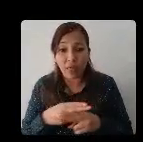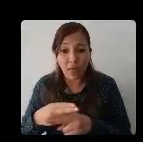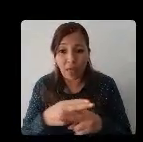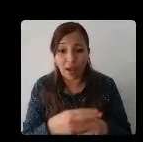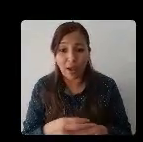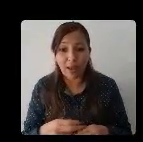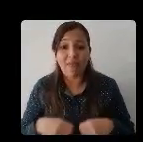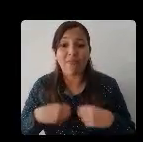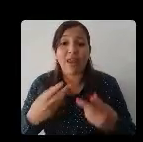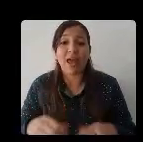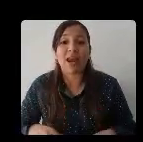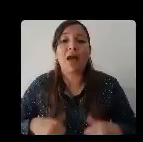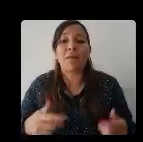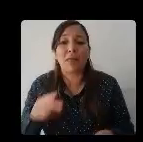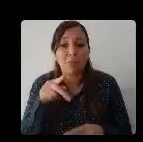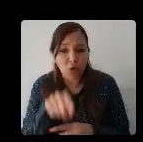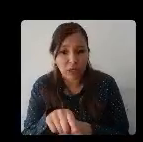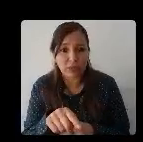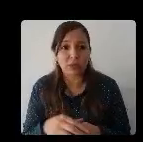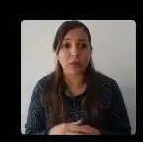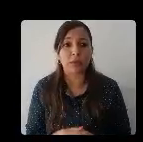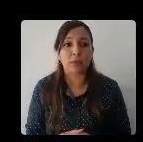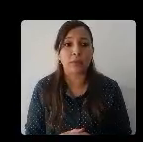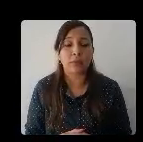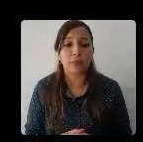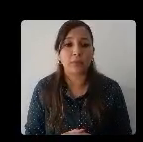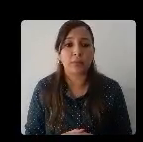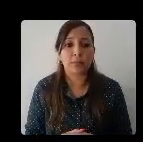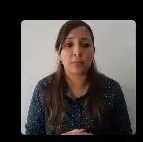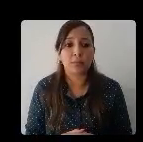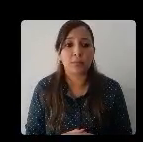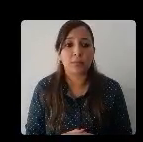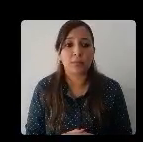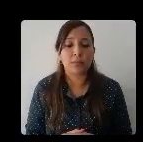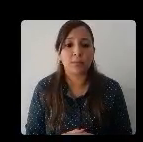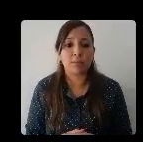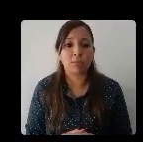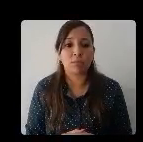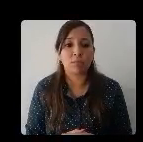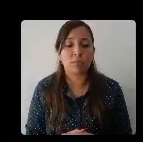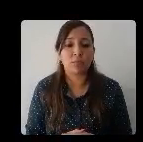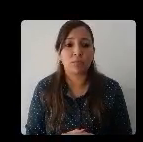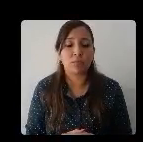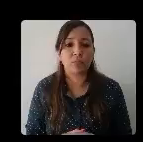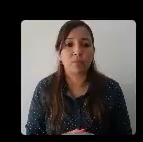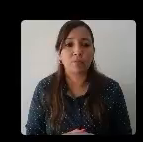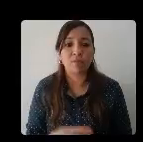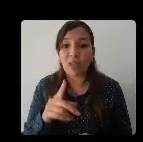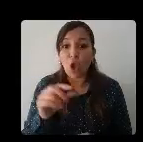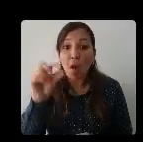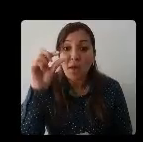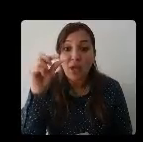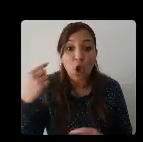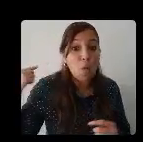hábitat natural, es parte de la vida y tenemos un pequeño pulmón del mundo ahí en Tingana, que es el Alto Mayo, la reserva de